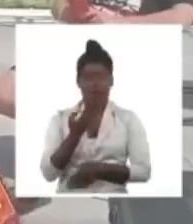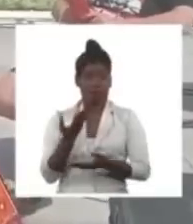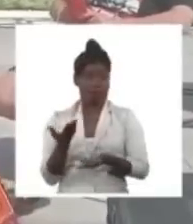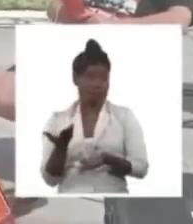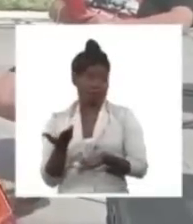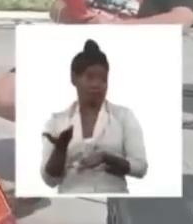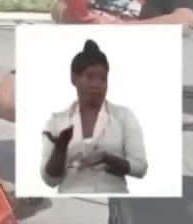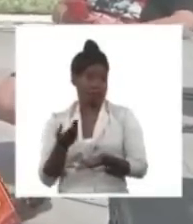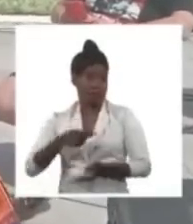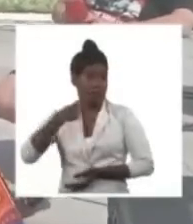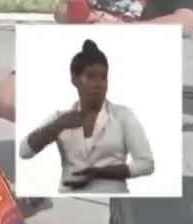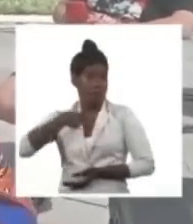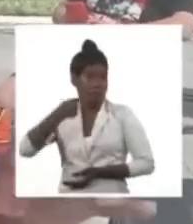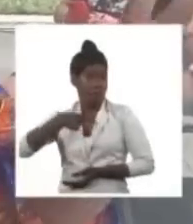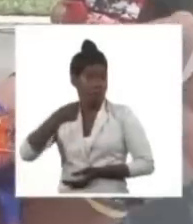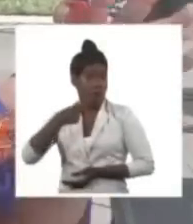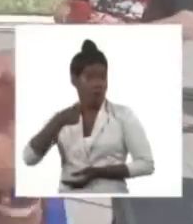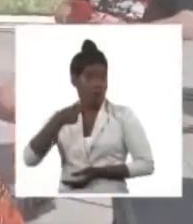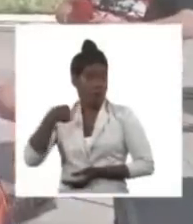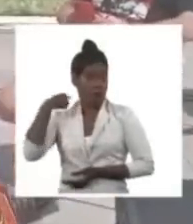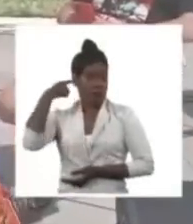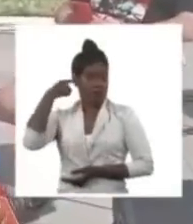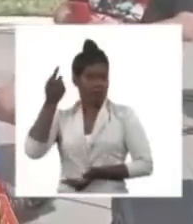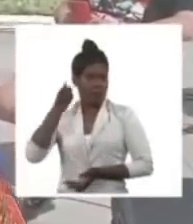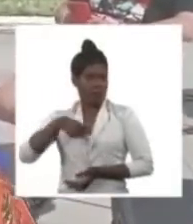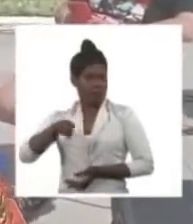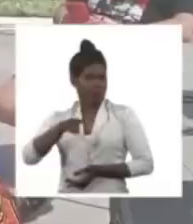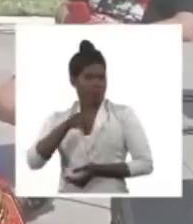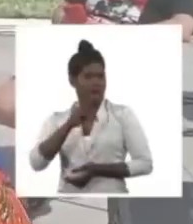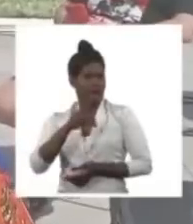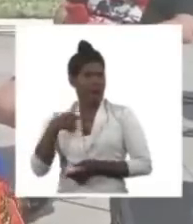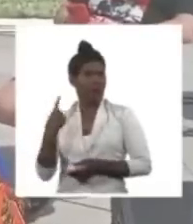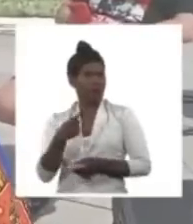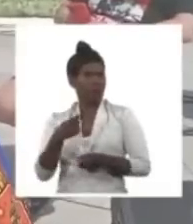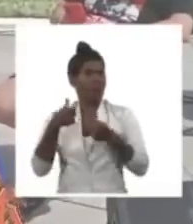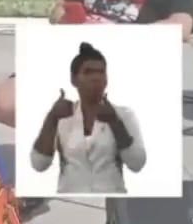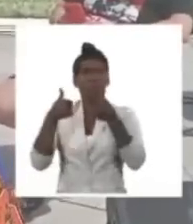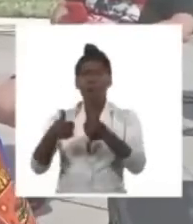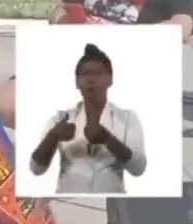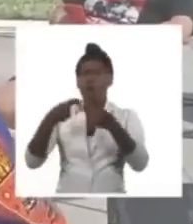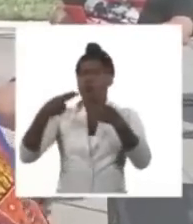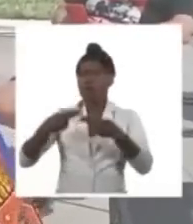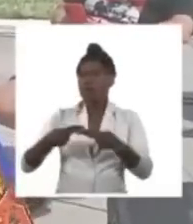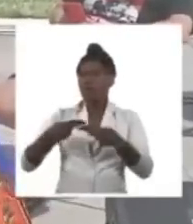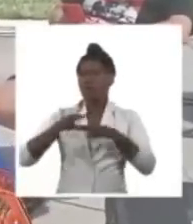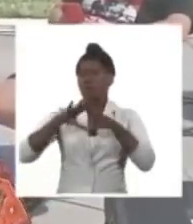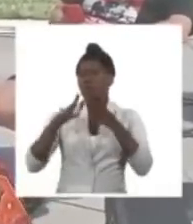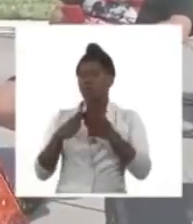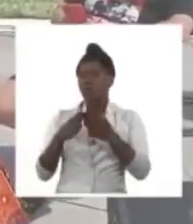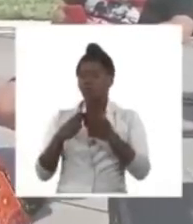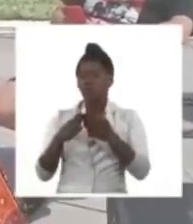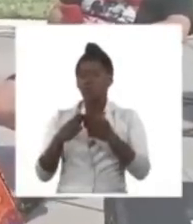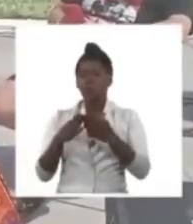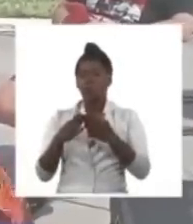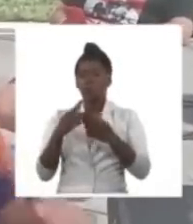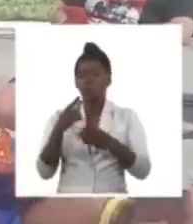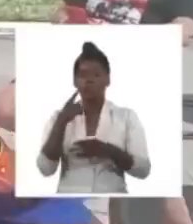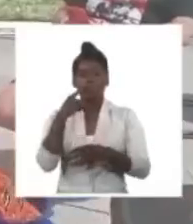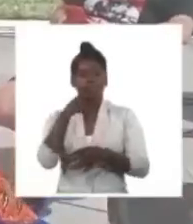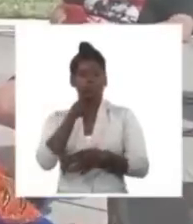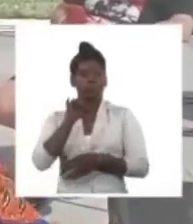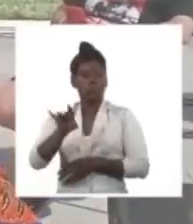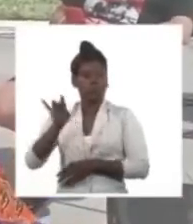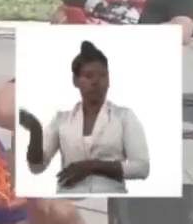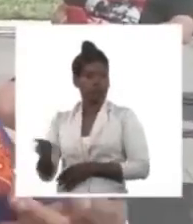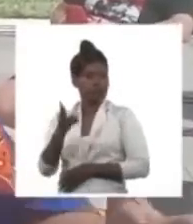todos los problemas que tenemos, pero que en nuestros países hay democracia, mientras que en Cuba, Nicaragua y Venezuela no la hay. Yo me